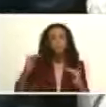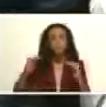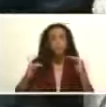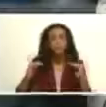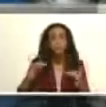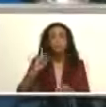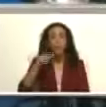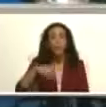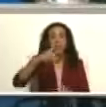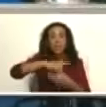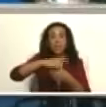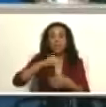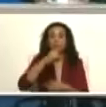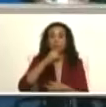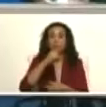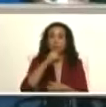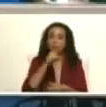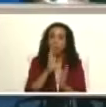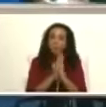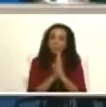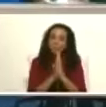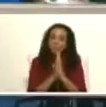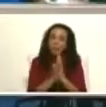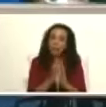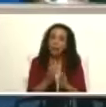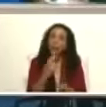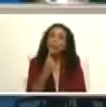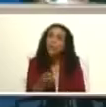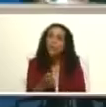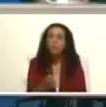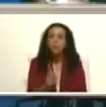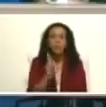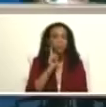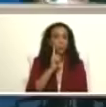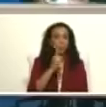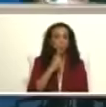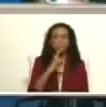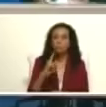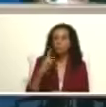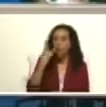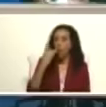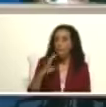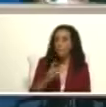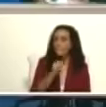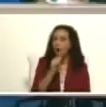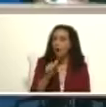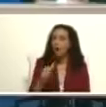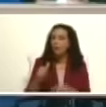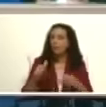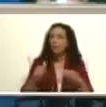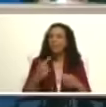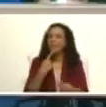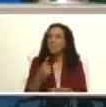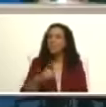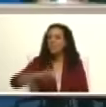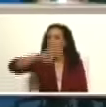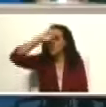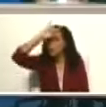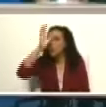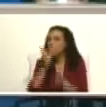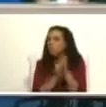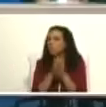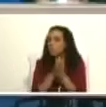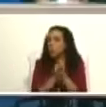Igual aquí hay un dato, pero no me gusta nombrarlo porque no hay que nombrar al diablo en casa.